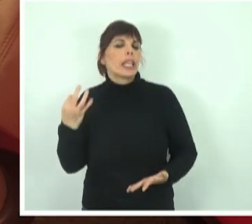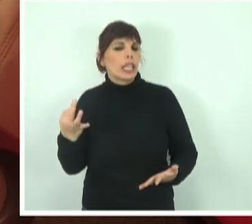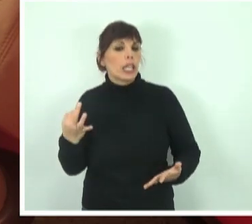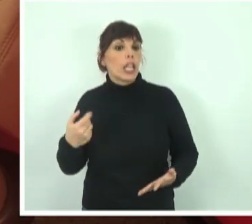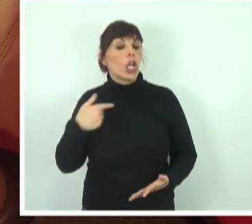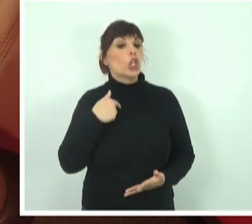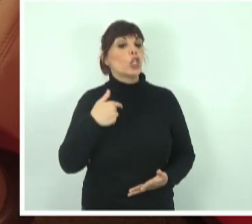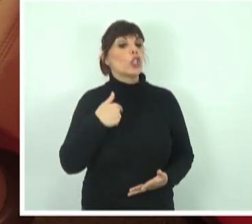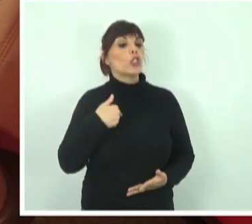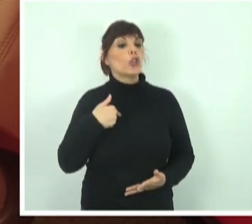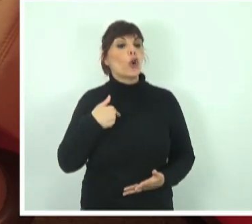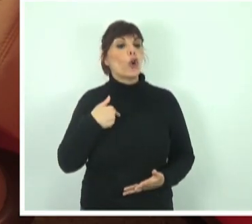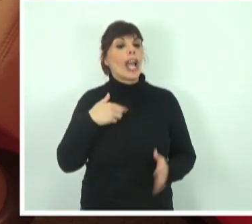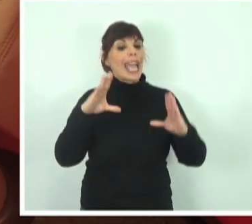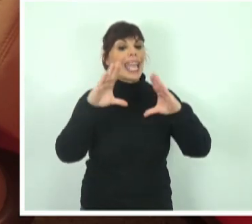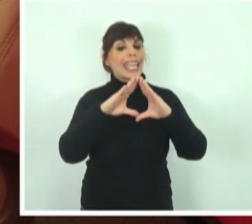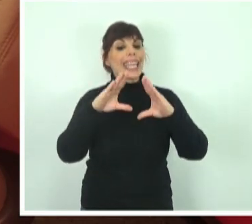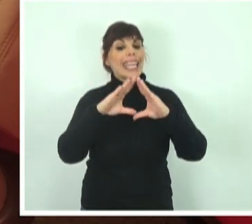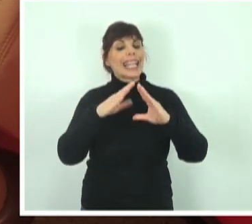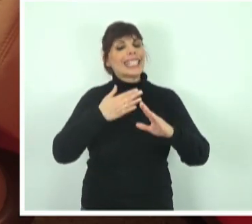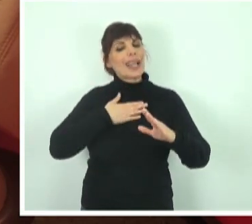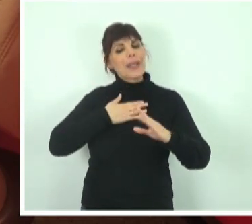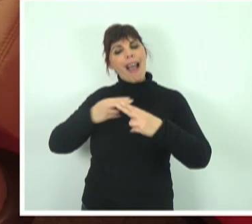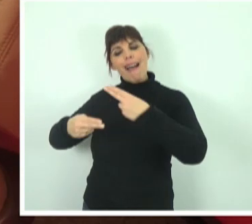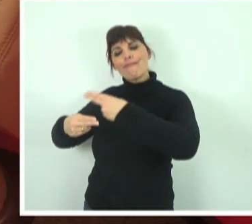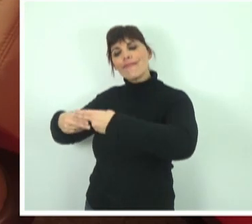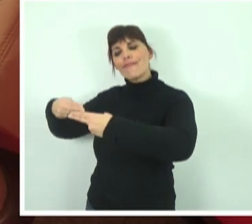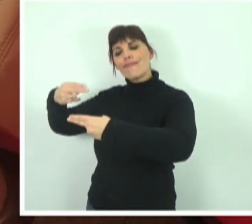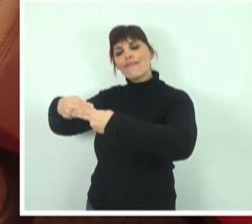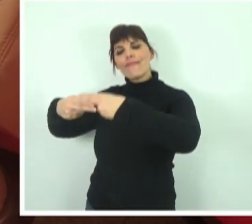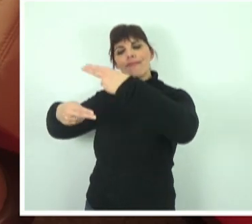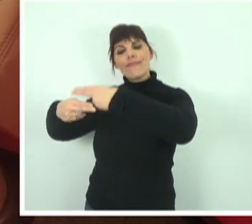yo edificaré mi iglesia y las